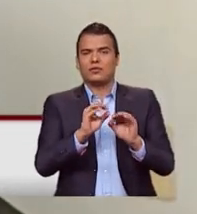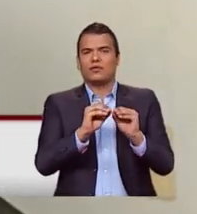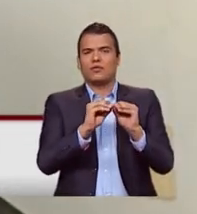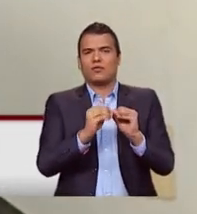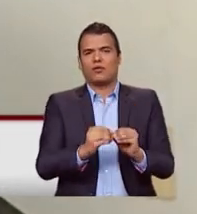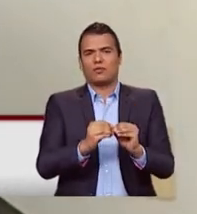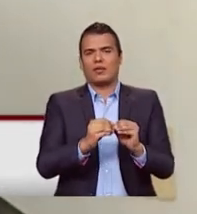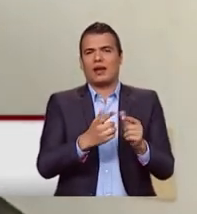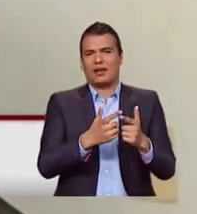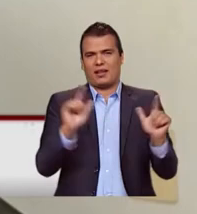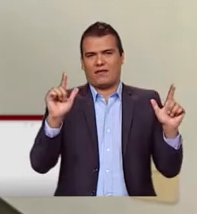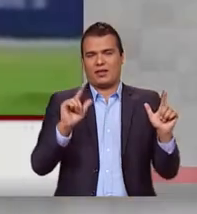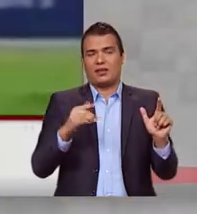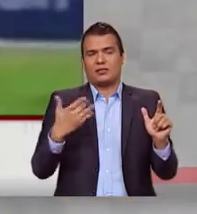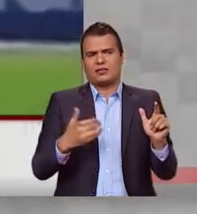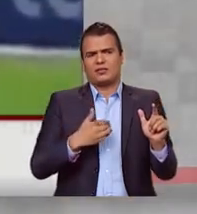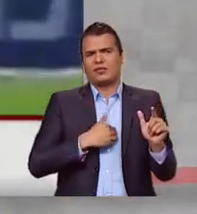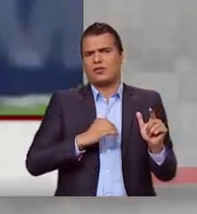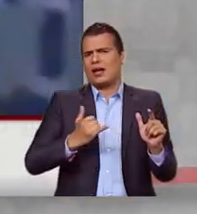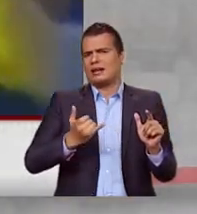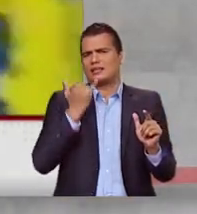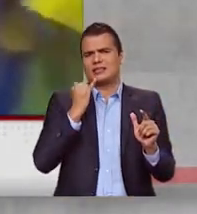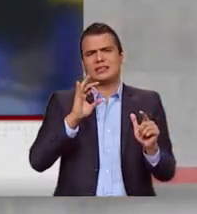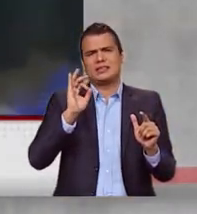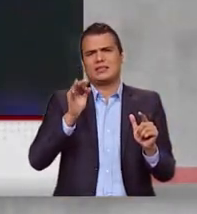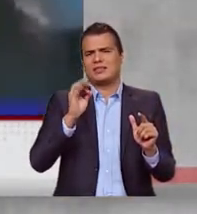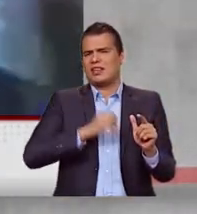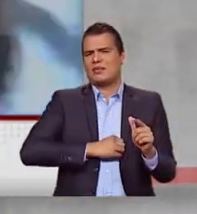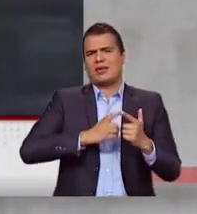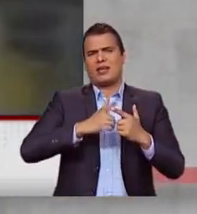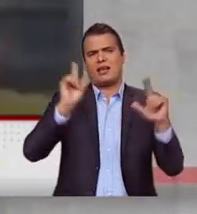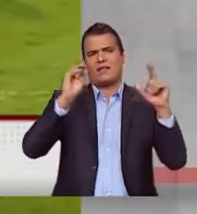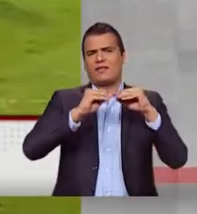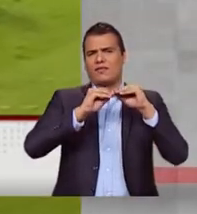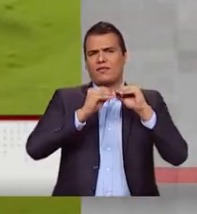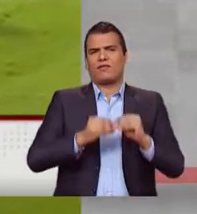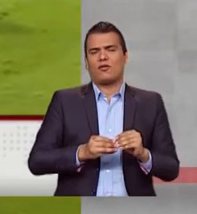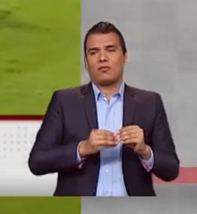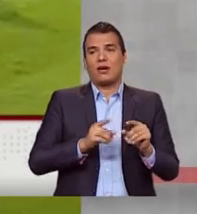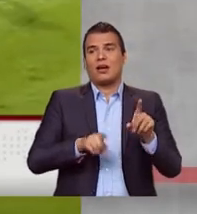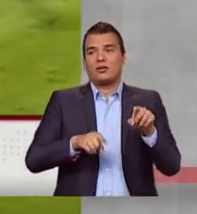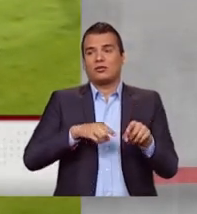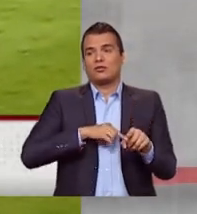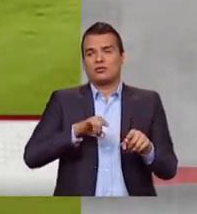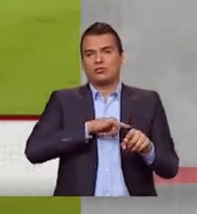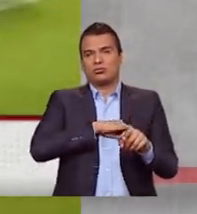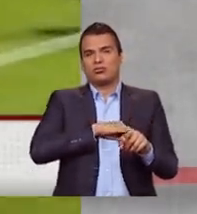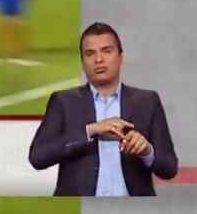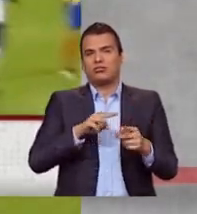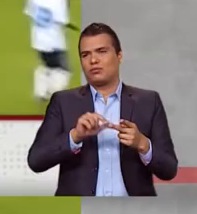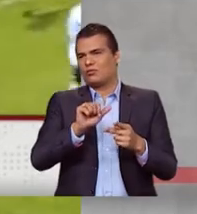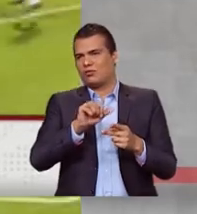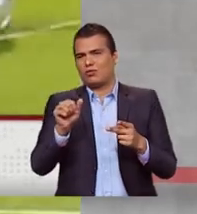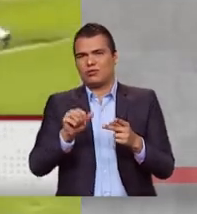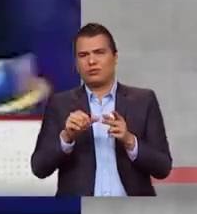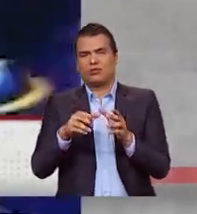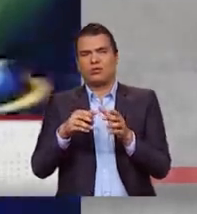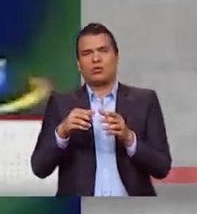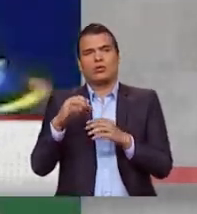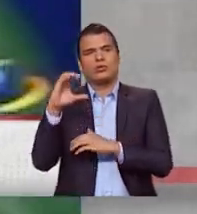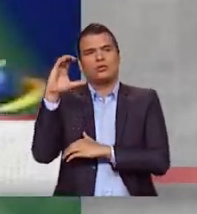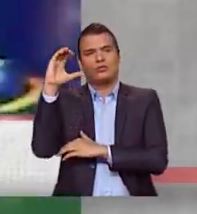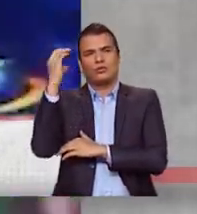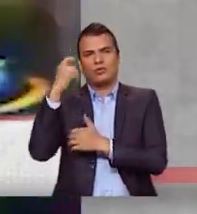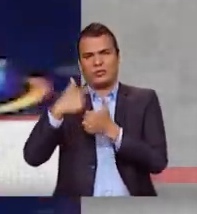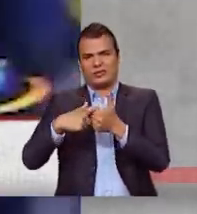mayoría de los míos fueron de tiro libre. Creo que hay goles que para mí también marcan mucho, como el gol de selección con Argentina,